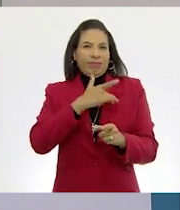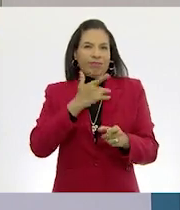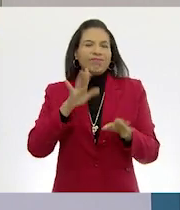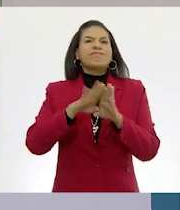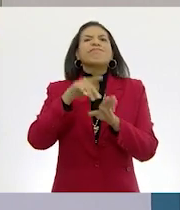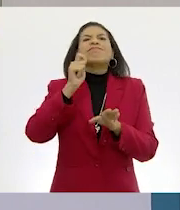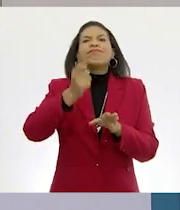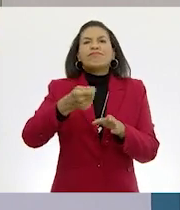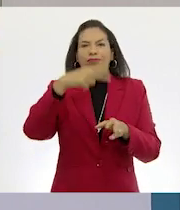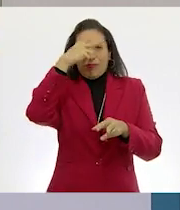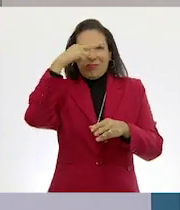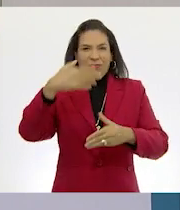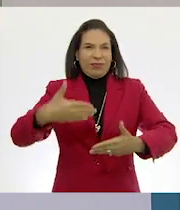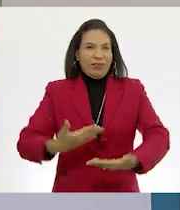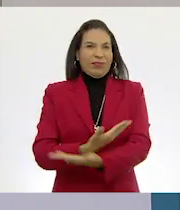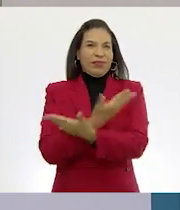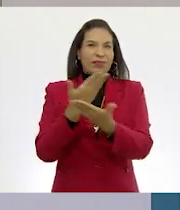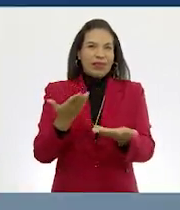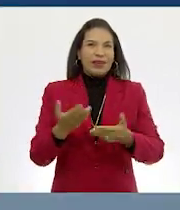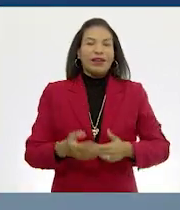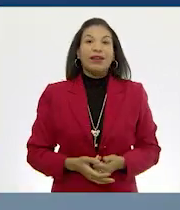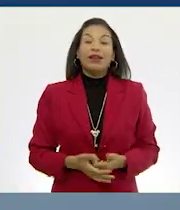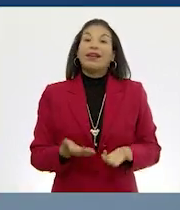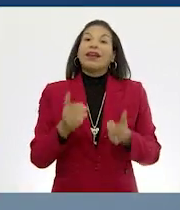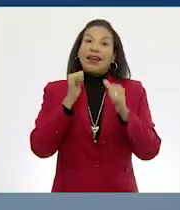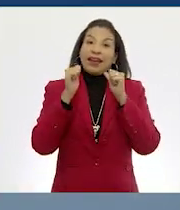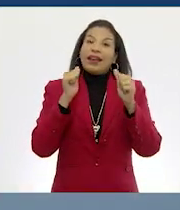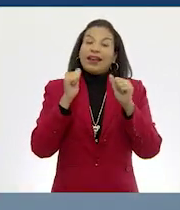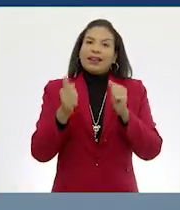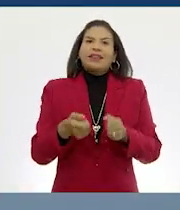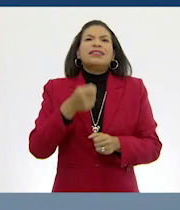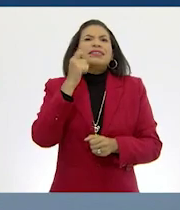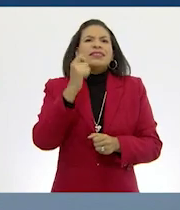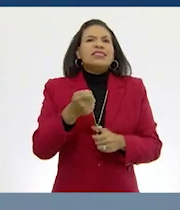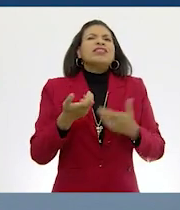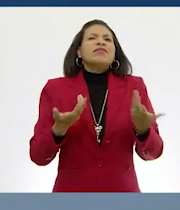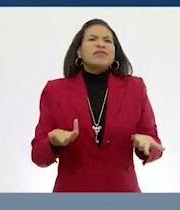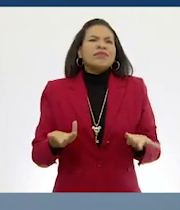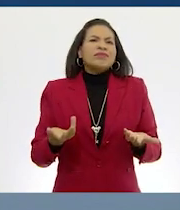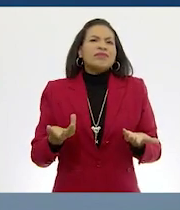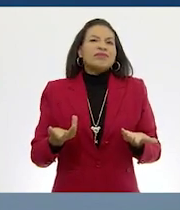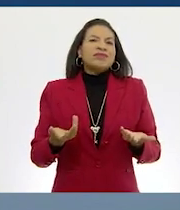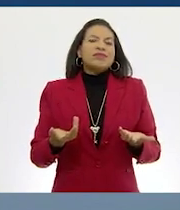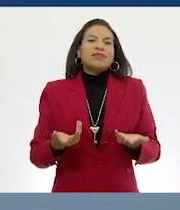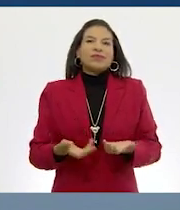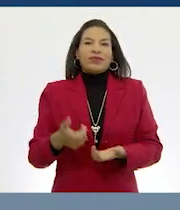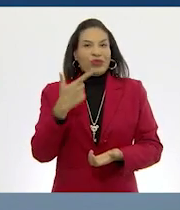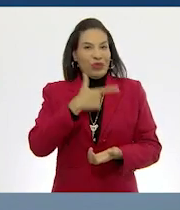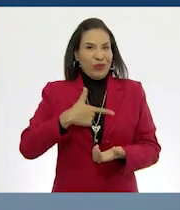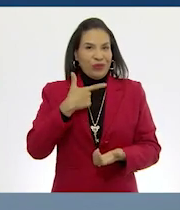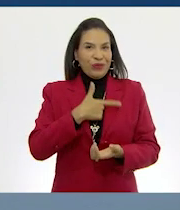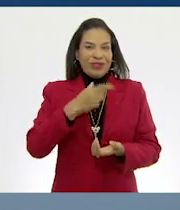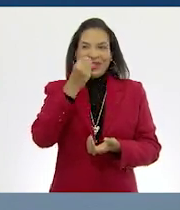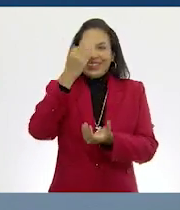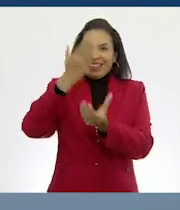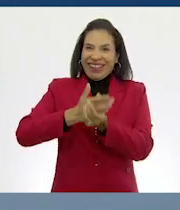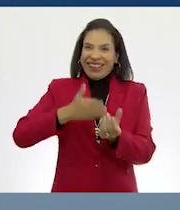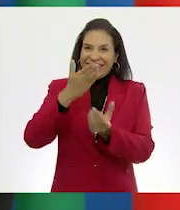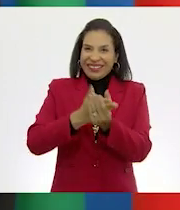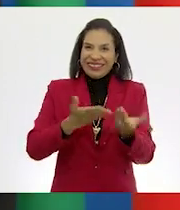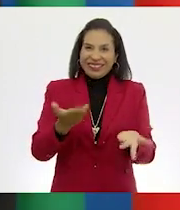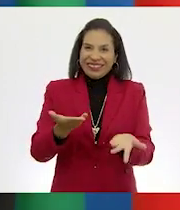de lo que significa ser mexicano. Ah, pues significa que nos gustan los tacos,